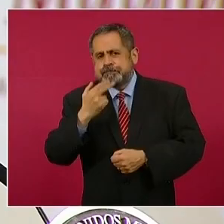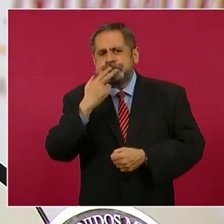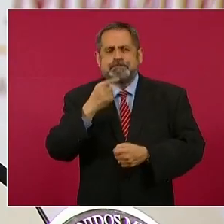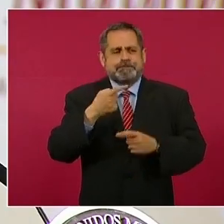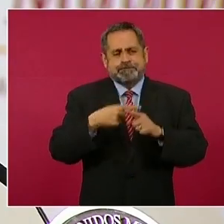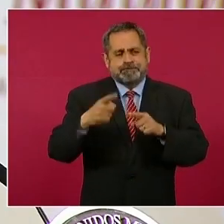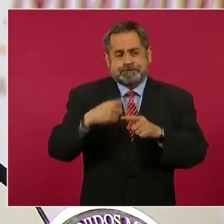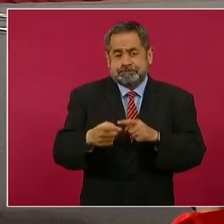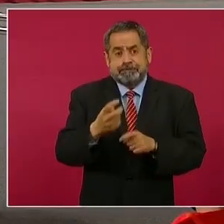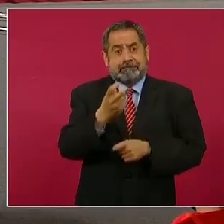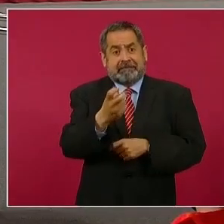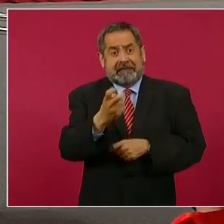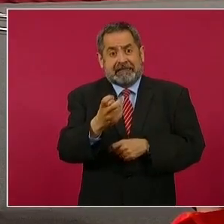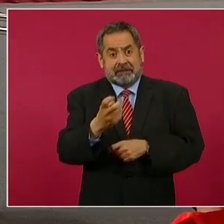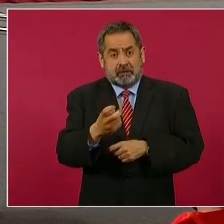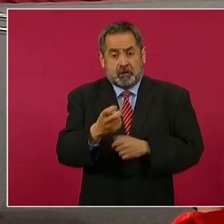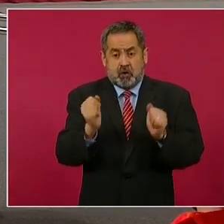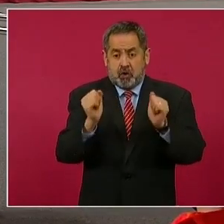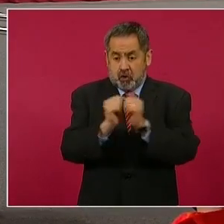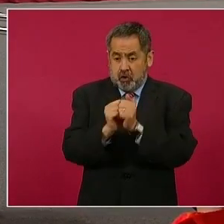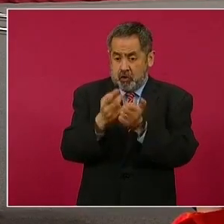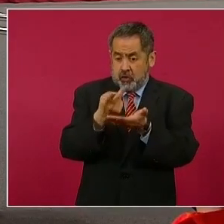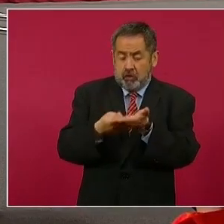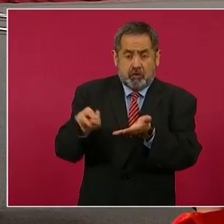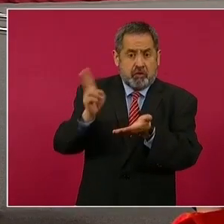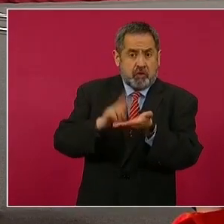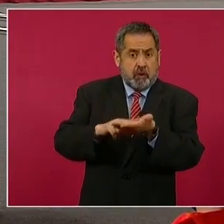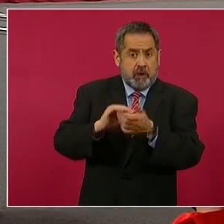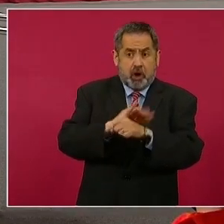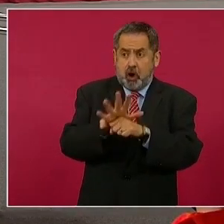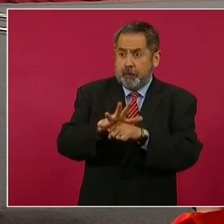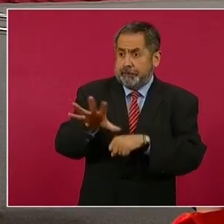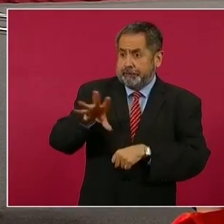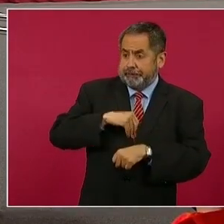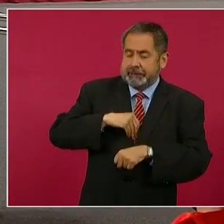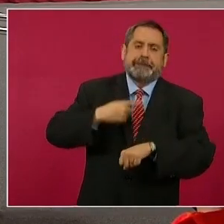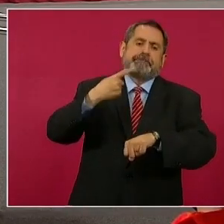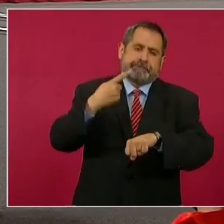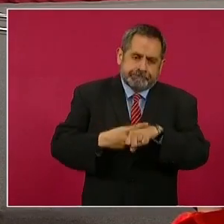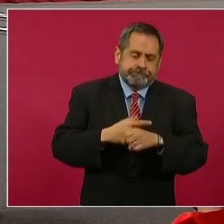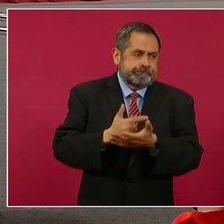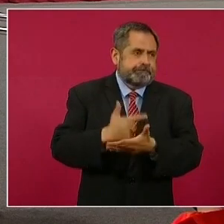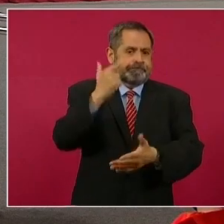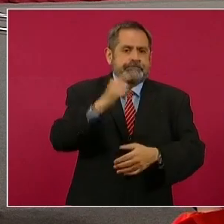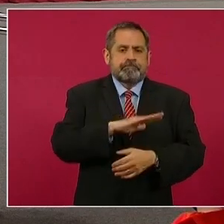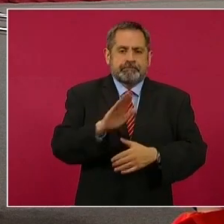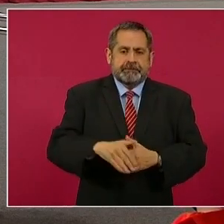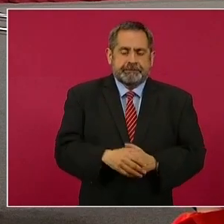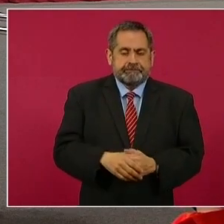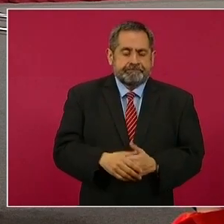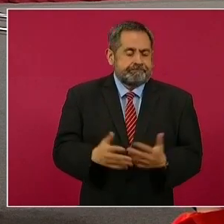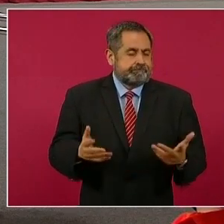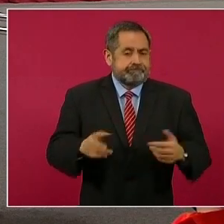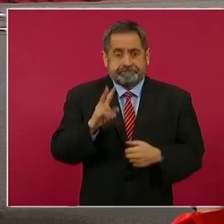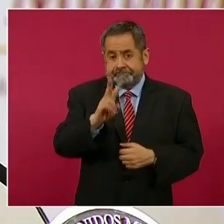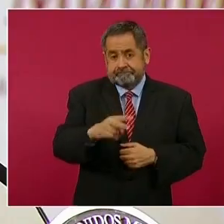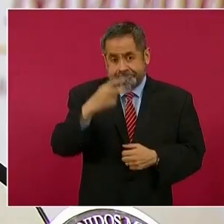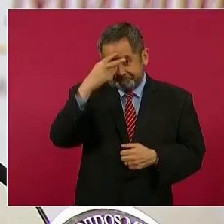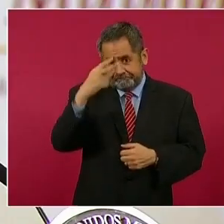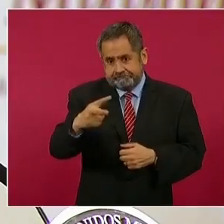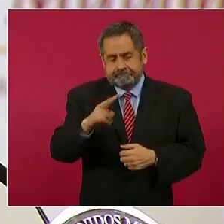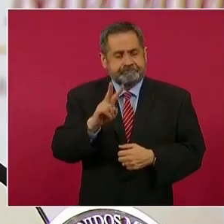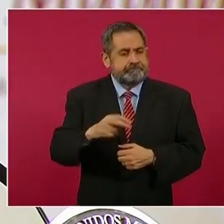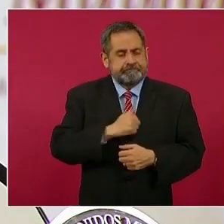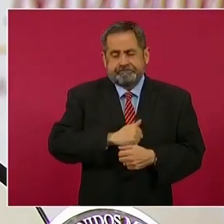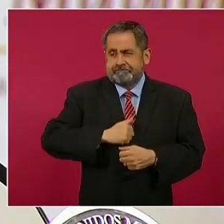complicaciones y de muerte. Y en México, tristemente, tenemos unas de las prevalencias más altas de obesidad,